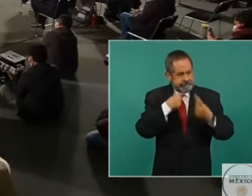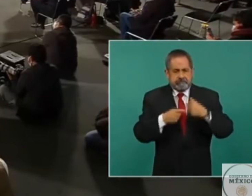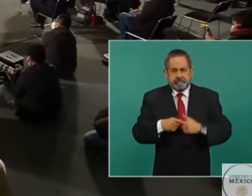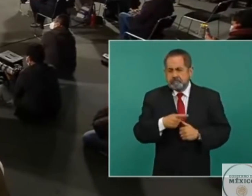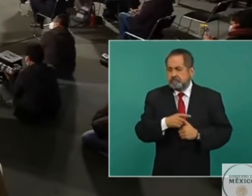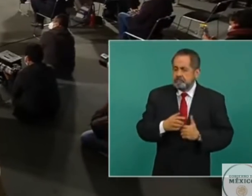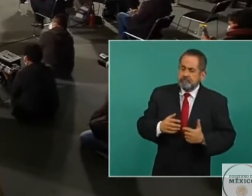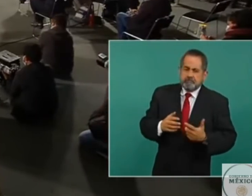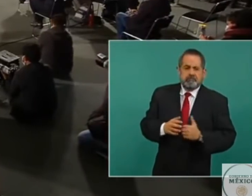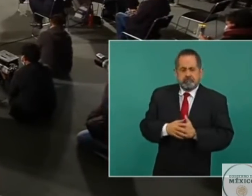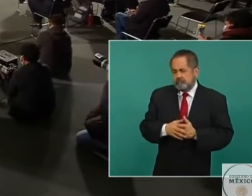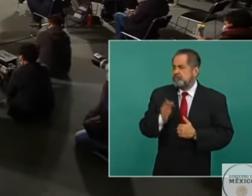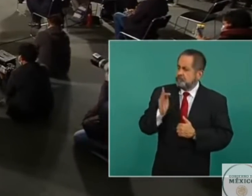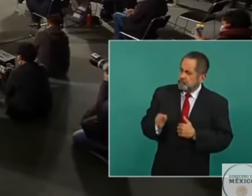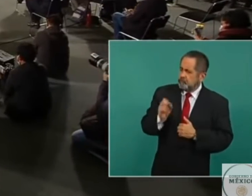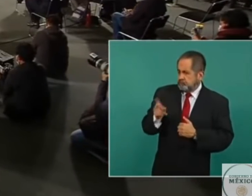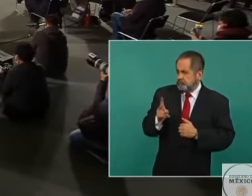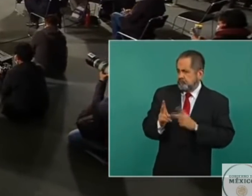Ella aceptó